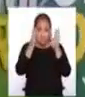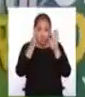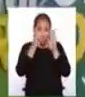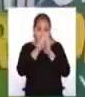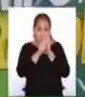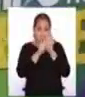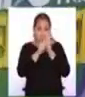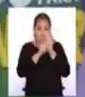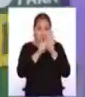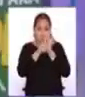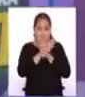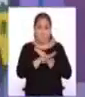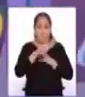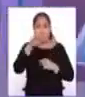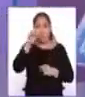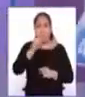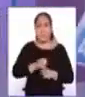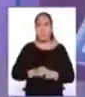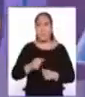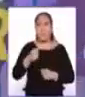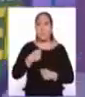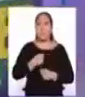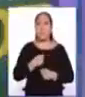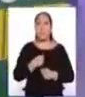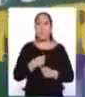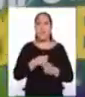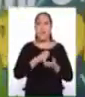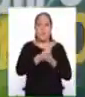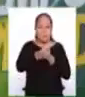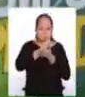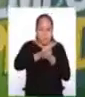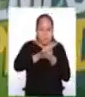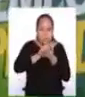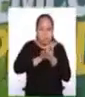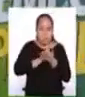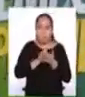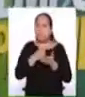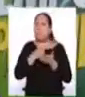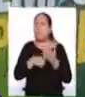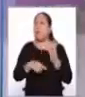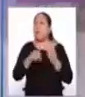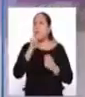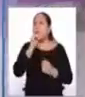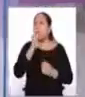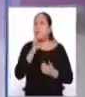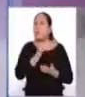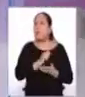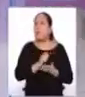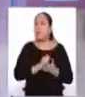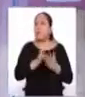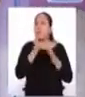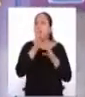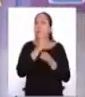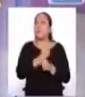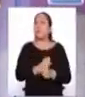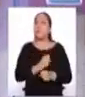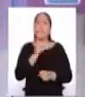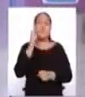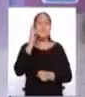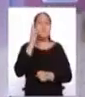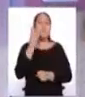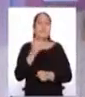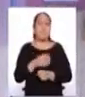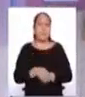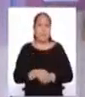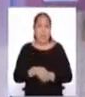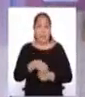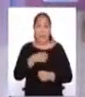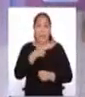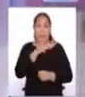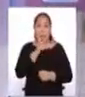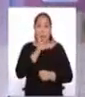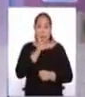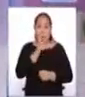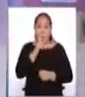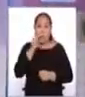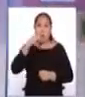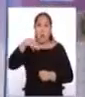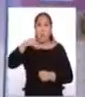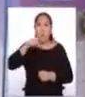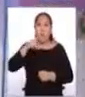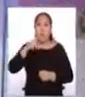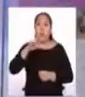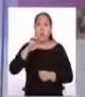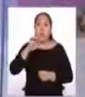que sí. Es más, hice algunos apuntes. ¿Y qué dicen esos apuntes? A ver. Quiero escuchar. El agua es una